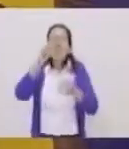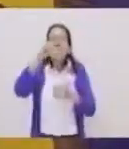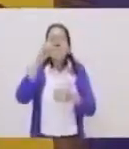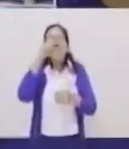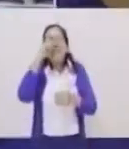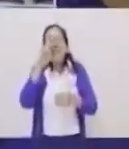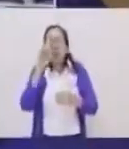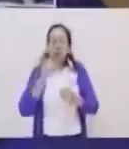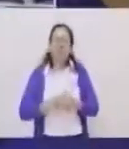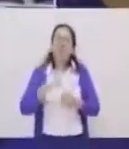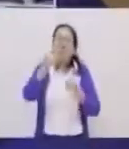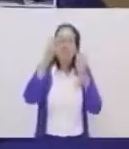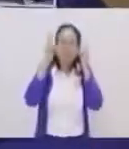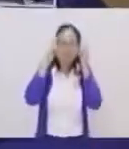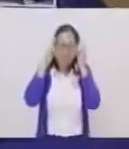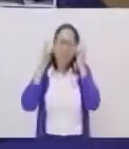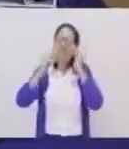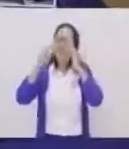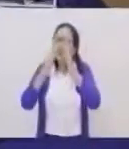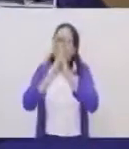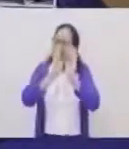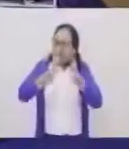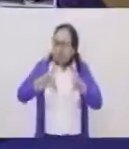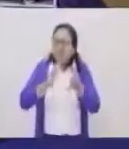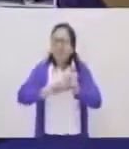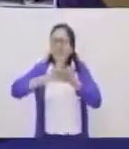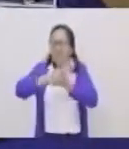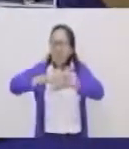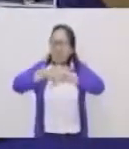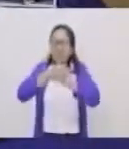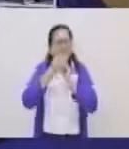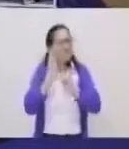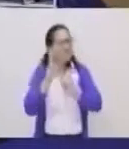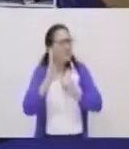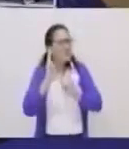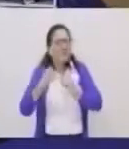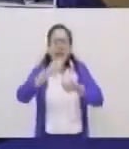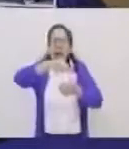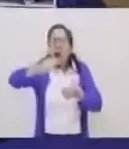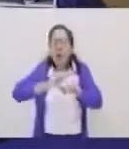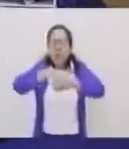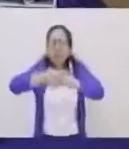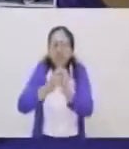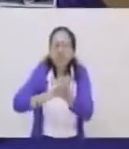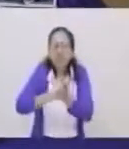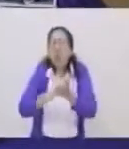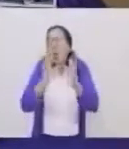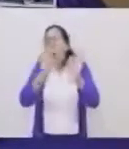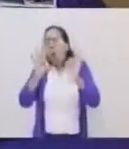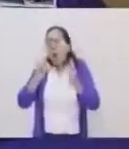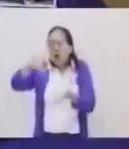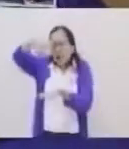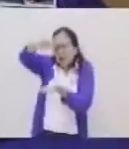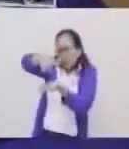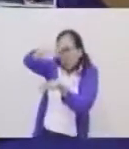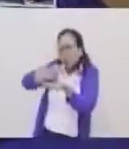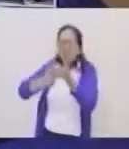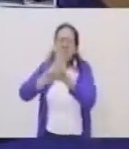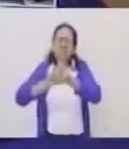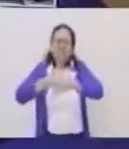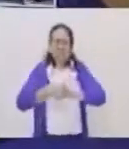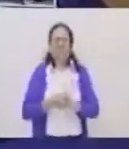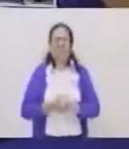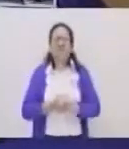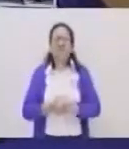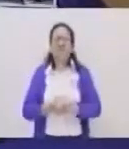metro. Recuerda quedarte en casa, lavar tus manos constantemente con agua y jabón o bien aplicar un poco de